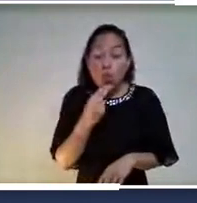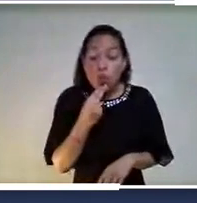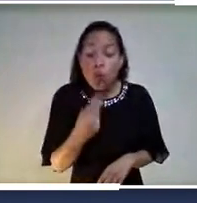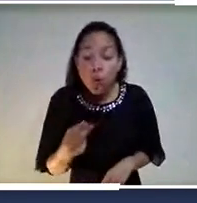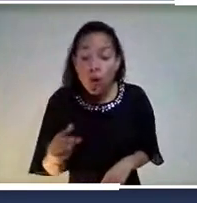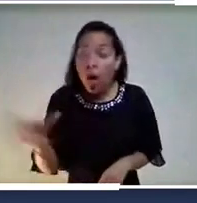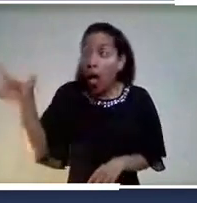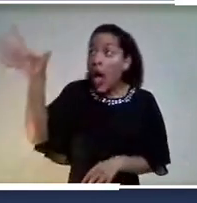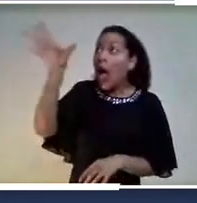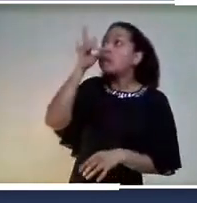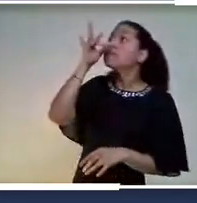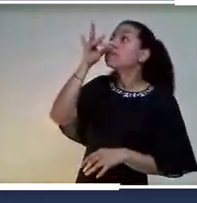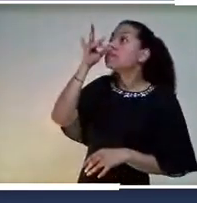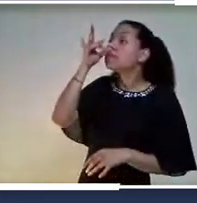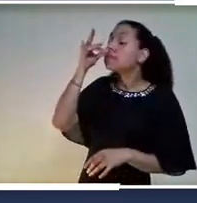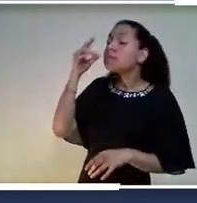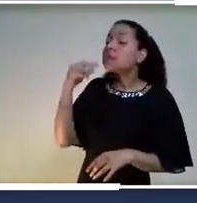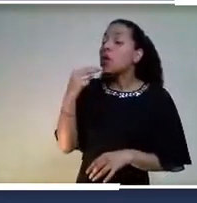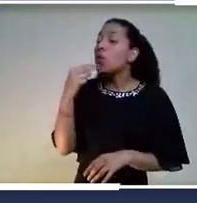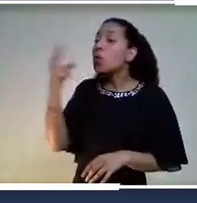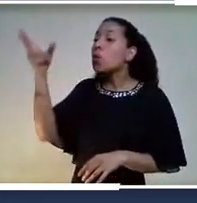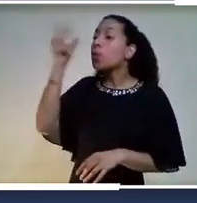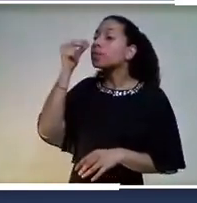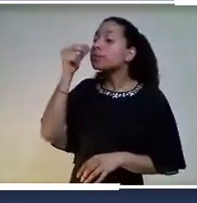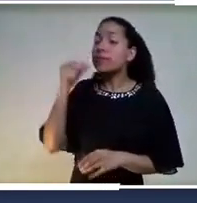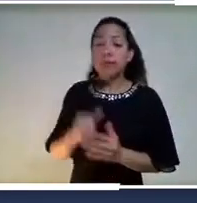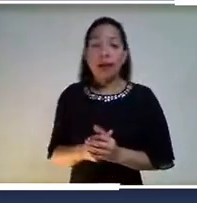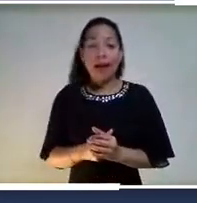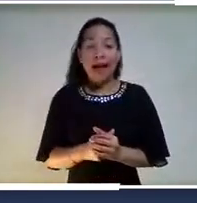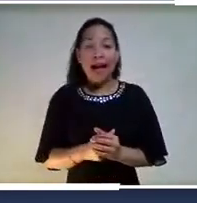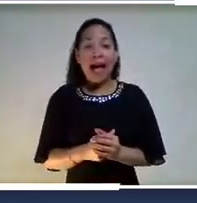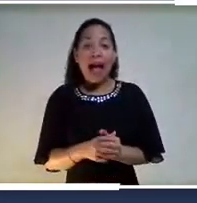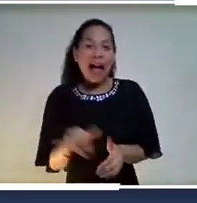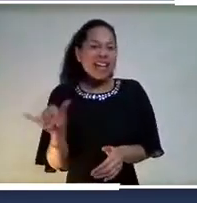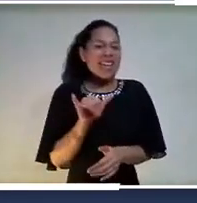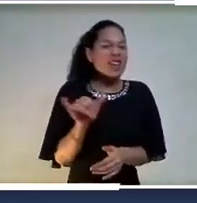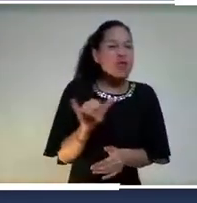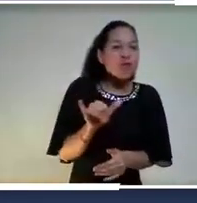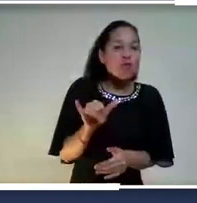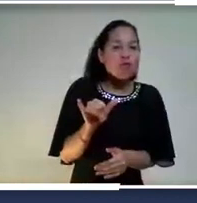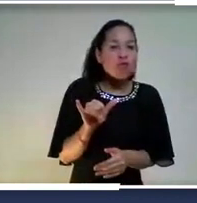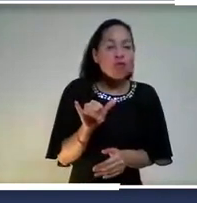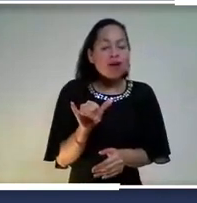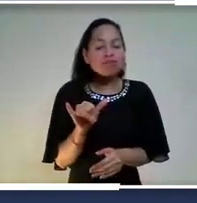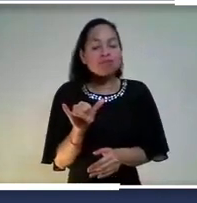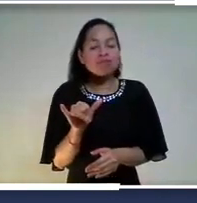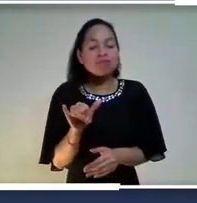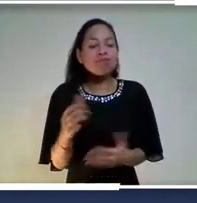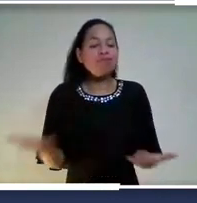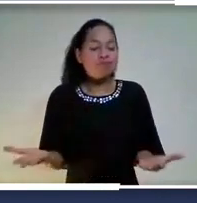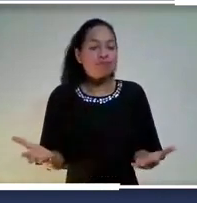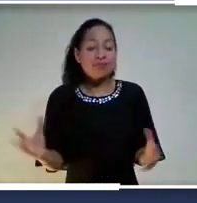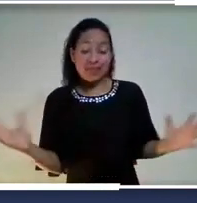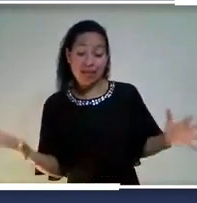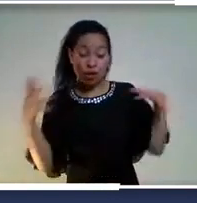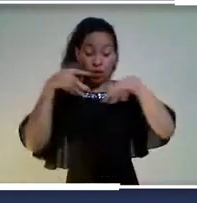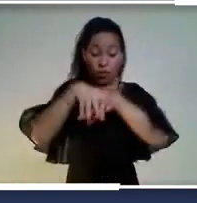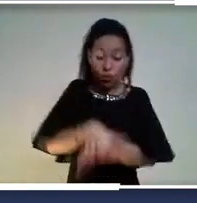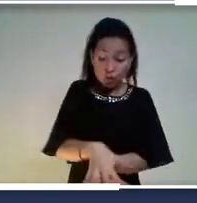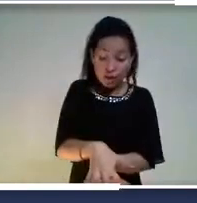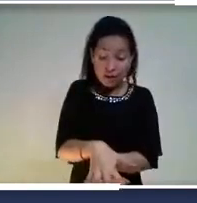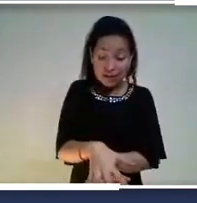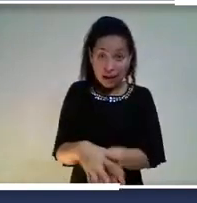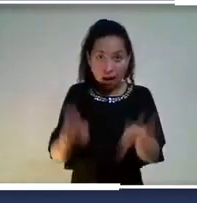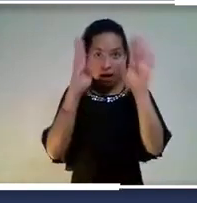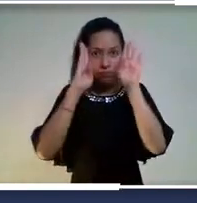persona viviente nota que el ser humano está hecho de dos elementos dios no le puso un